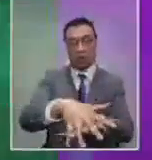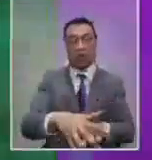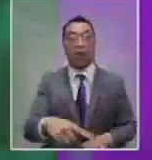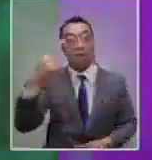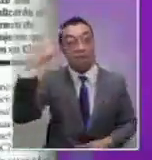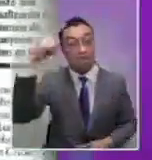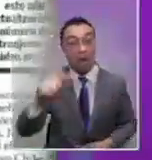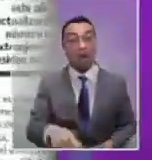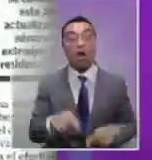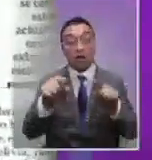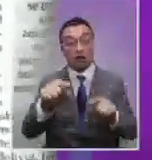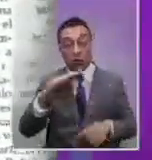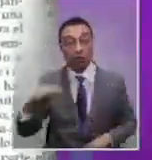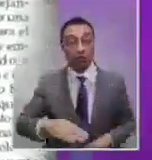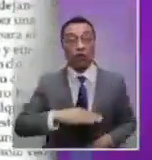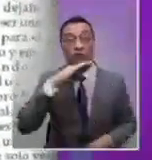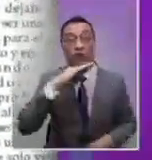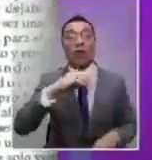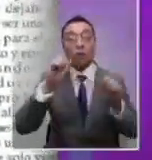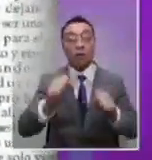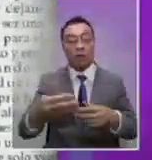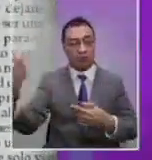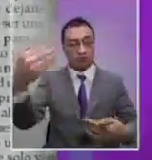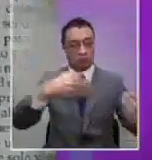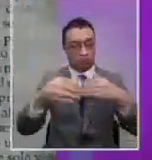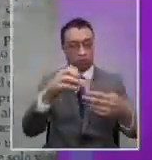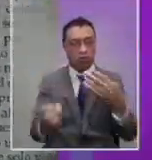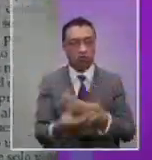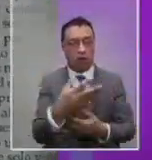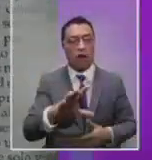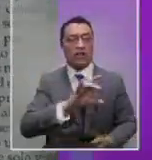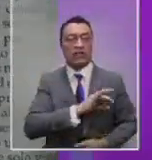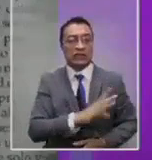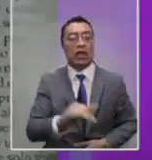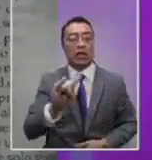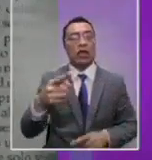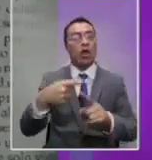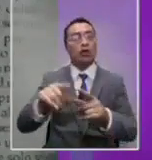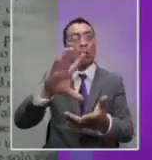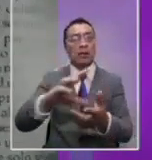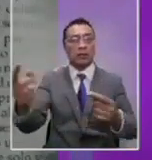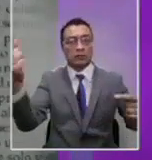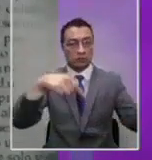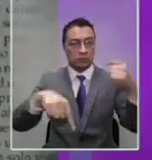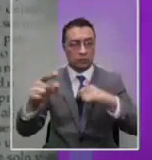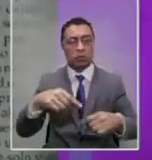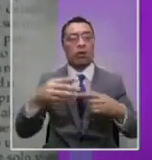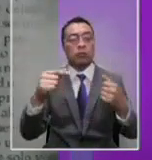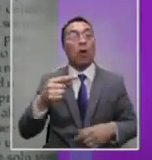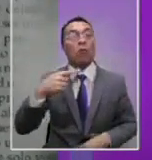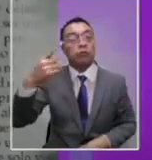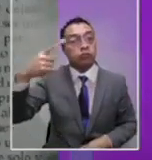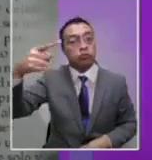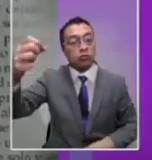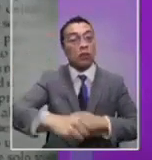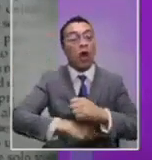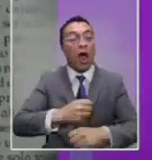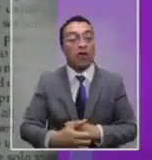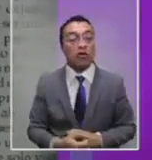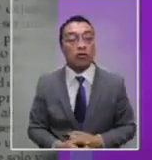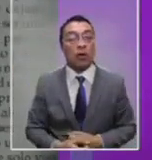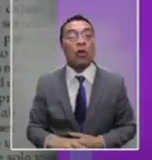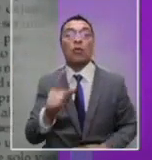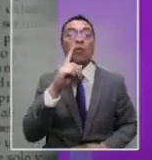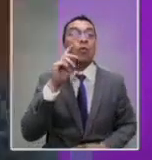integración. Pero, ¿es esto suficiente para recibir a los nuevos chilenos y a los inmigrantes que están llegando y que llegarán durante los próximos